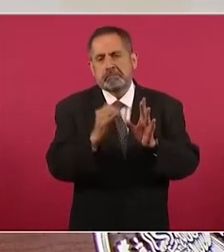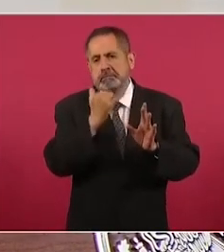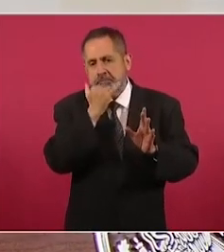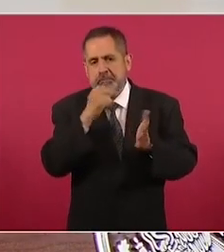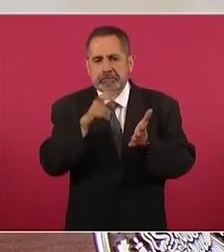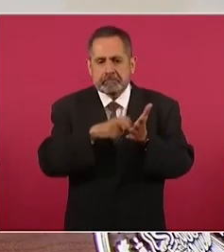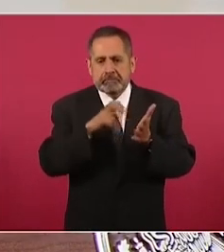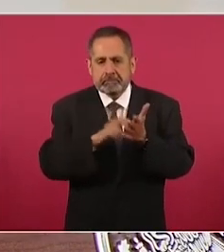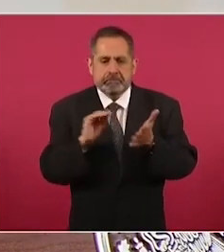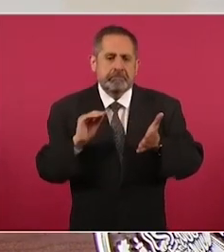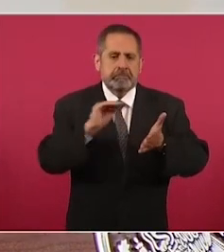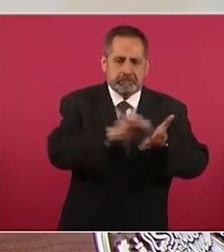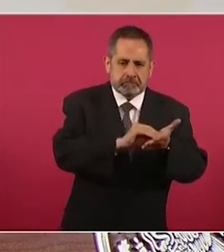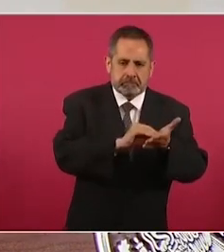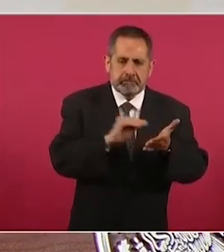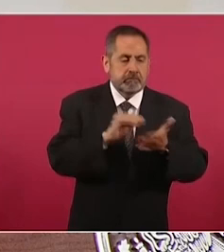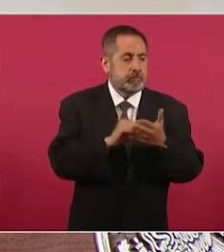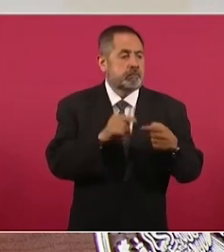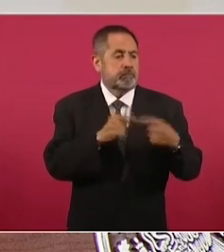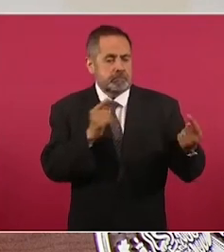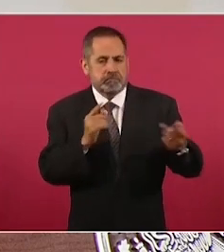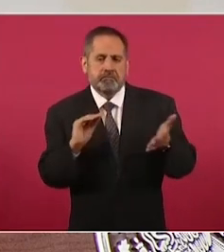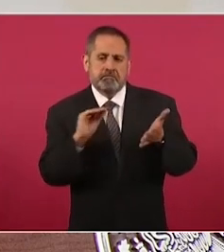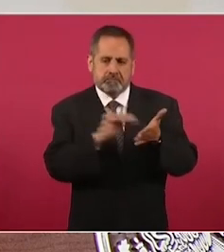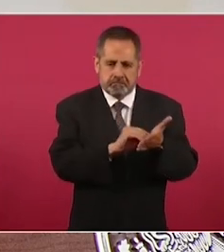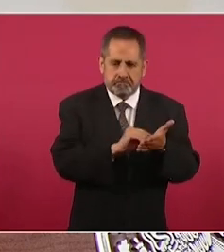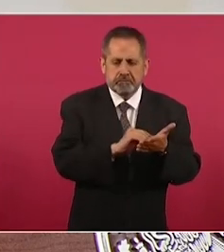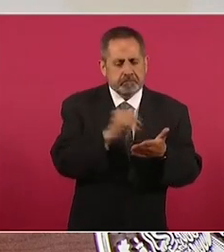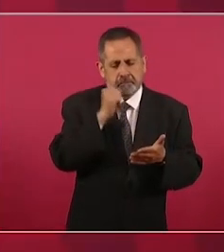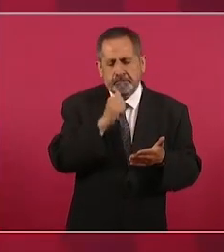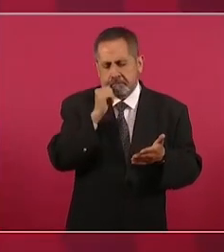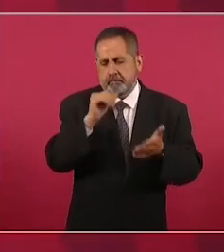un espacio para los opositores,